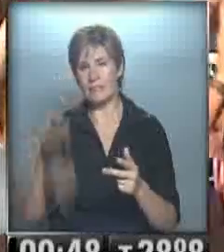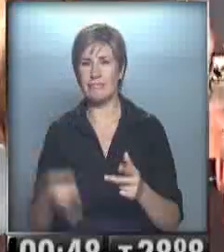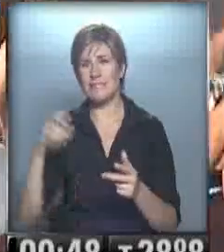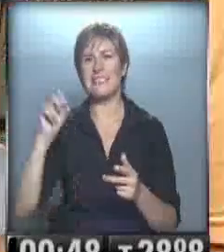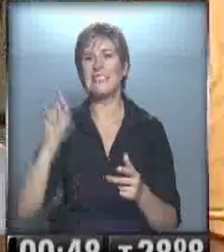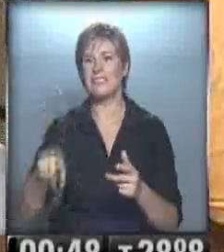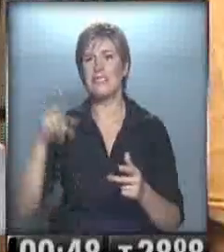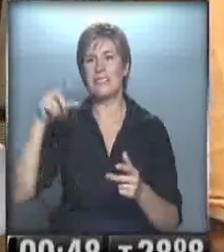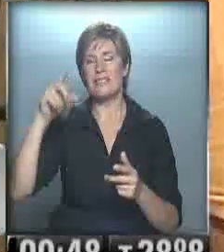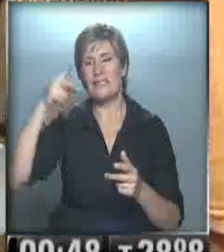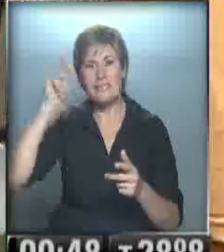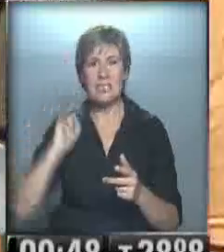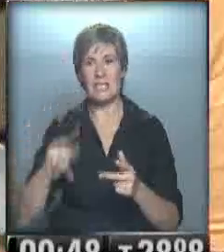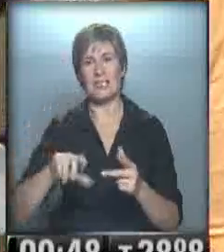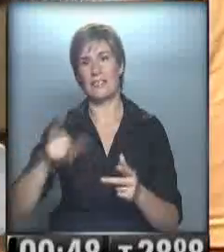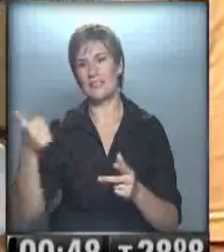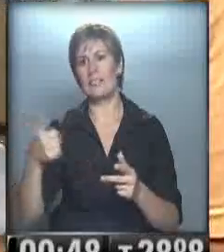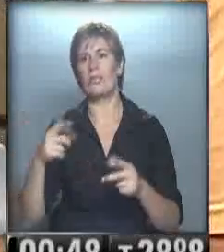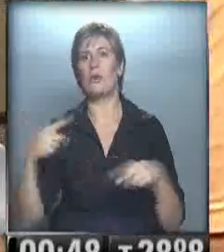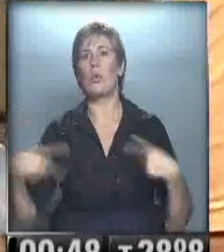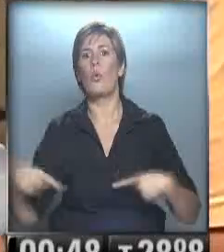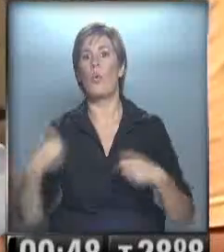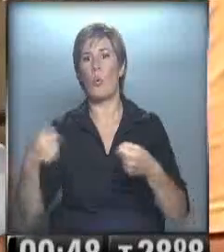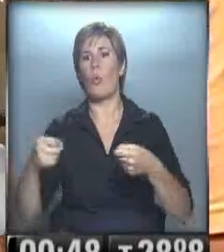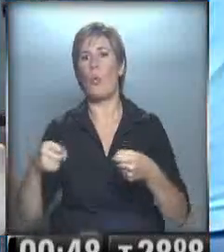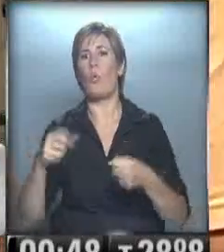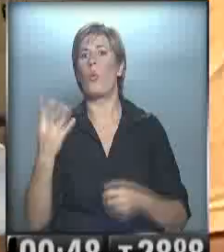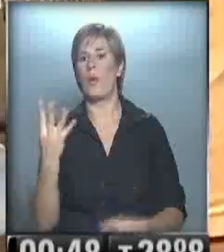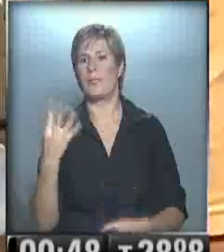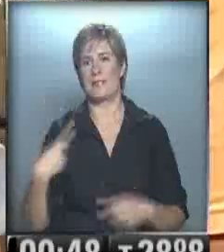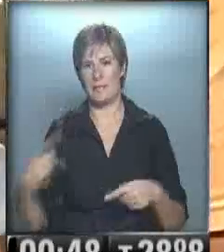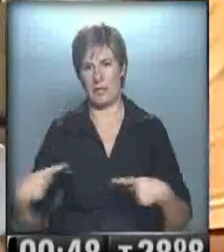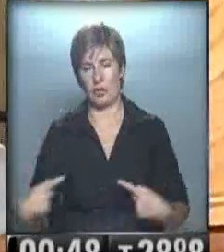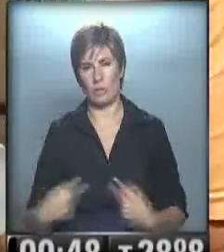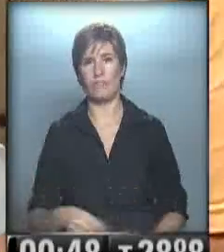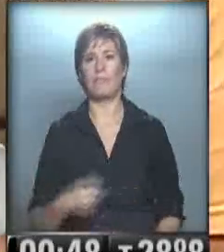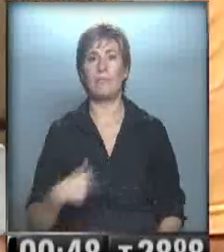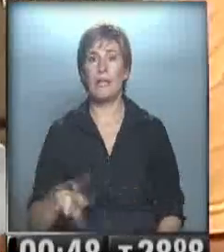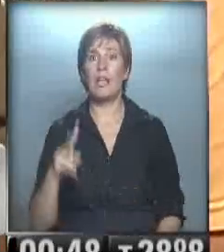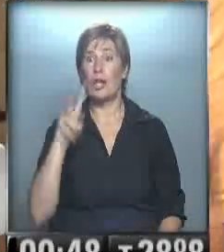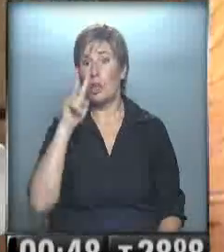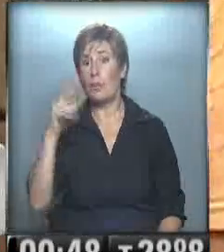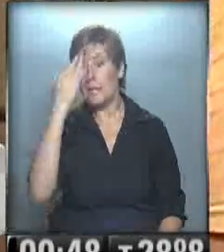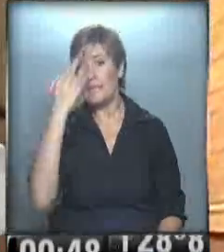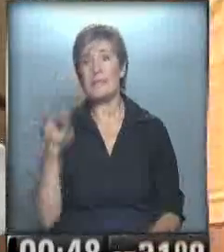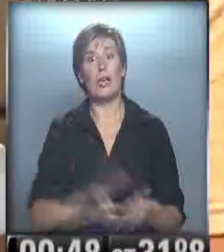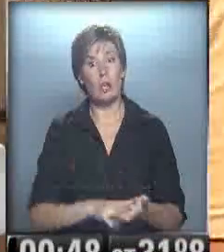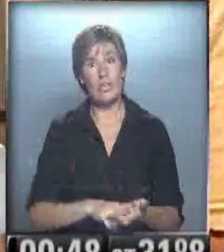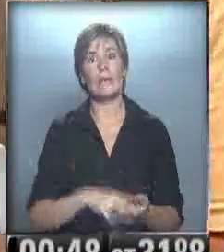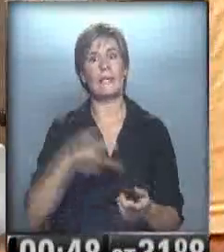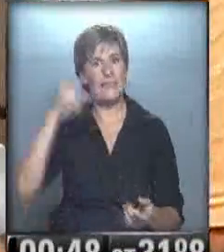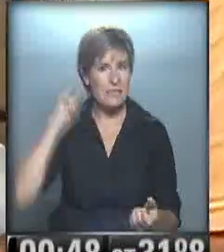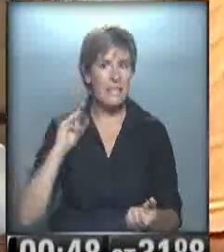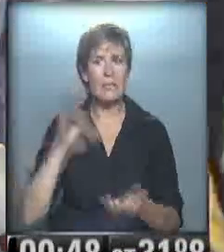Ignacio Casal, esperando con esperanzas que el año que viene, en 2015, el Dakar vuelva a estas tierras, a Chile y